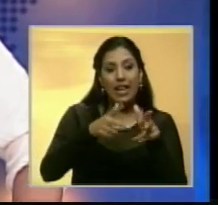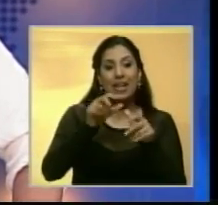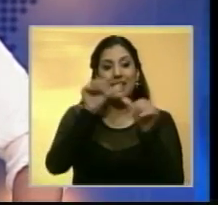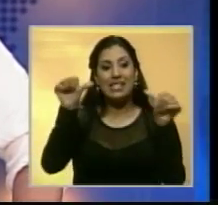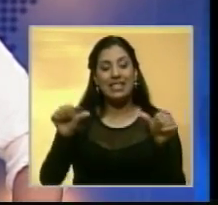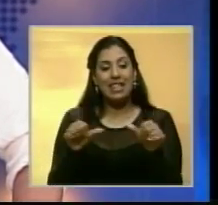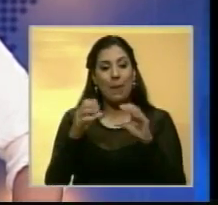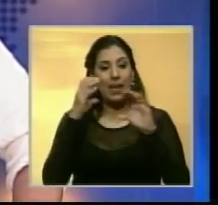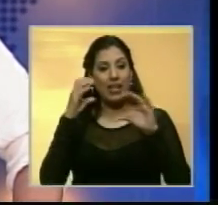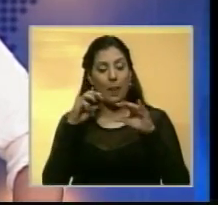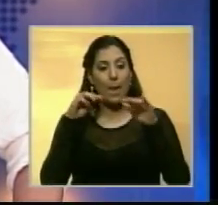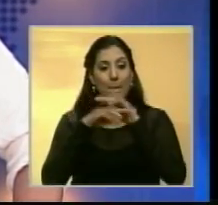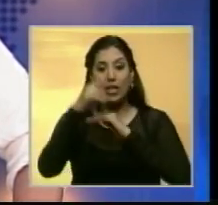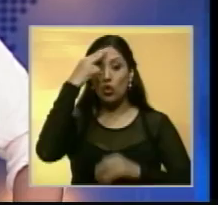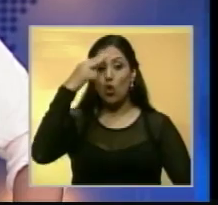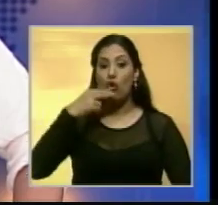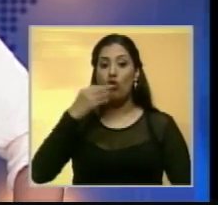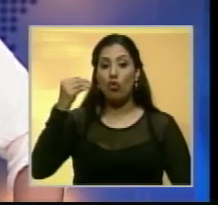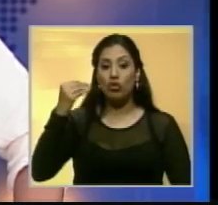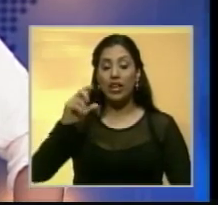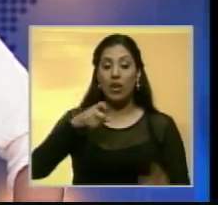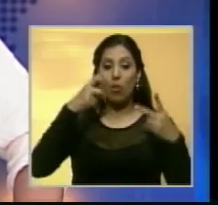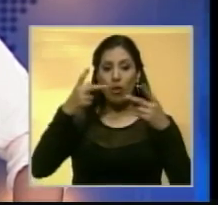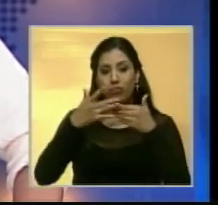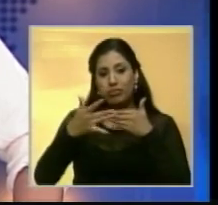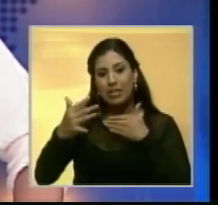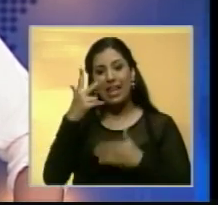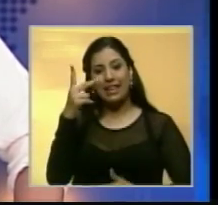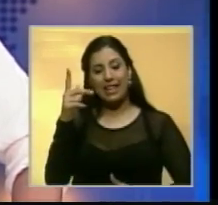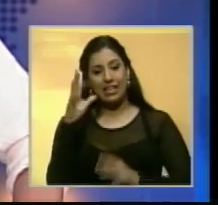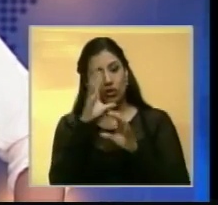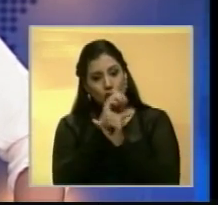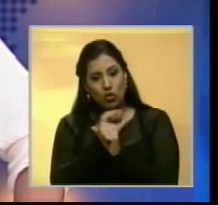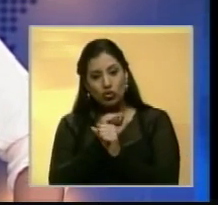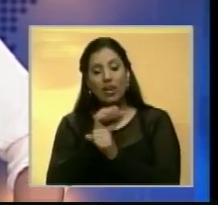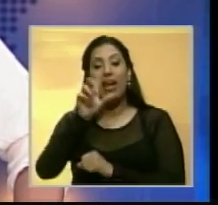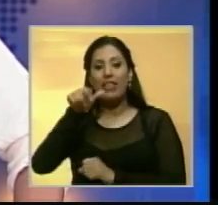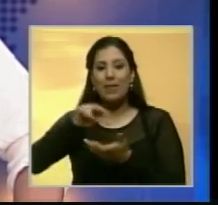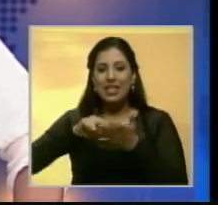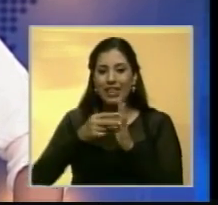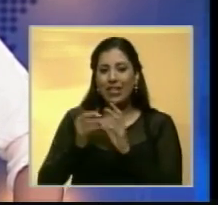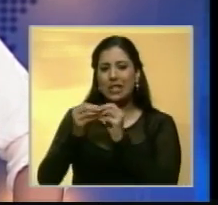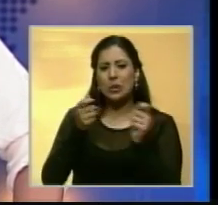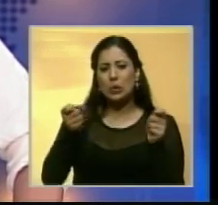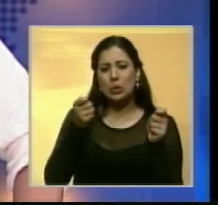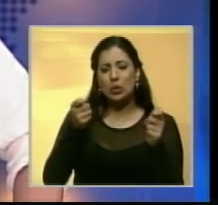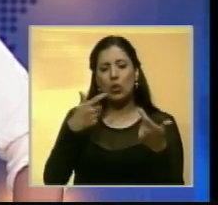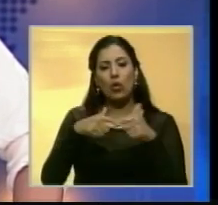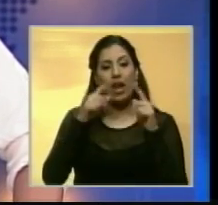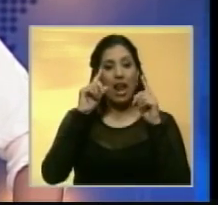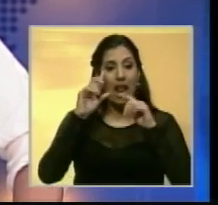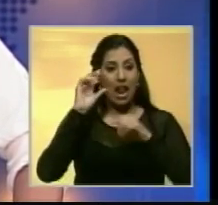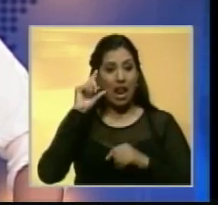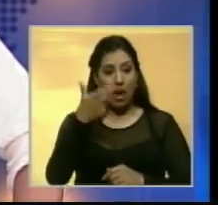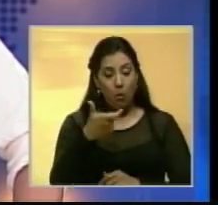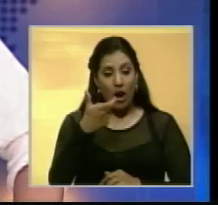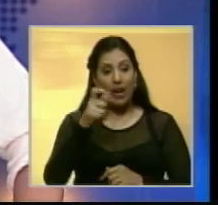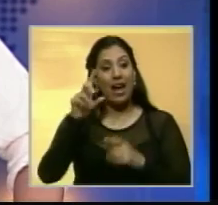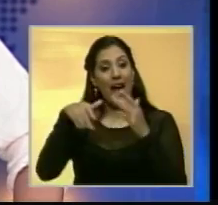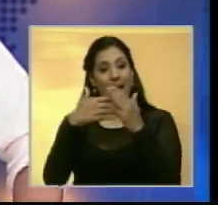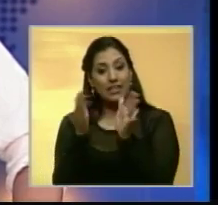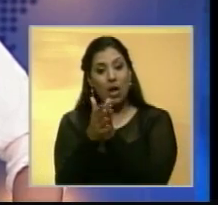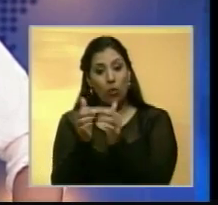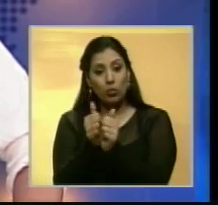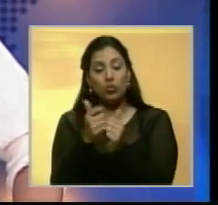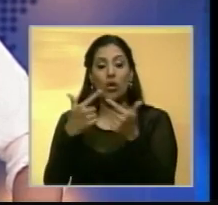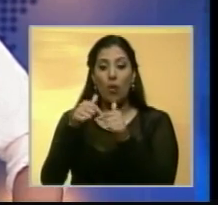sistema de transporte metro de Los Teques, proceso que se extenderá por 3 noches y que implicará restricciones viales entre La Guaira y la estación Las Adjuntas